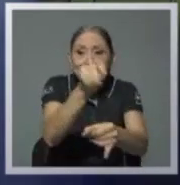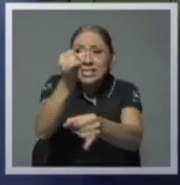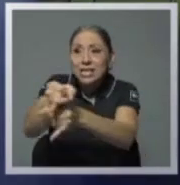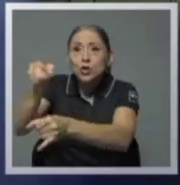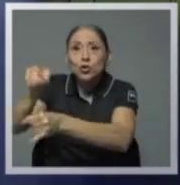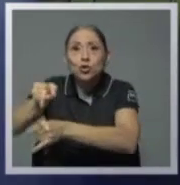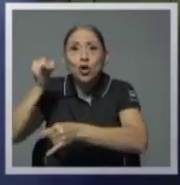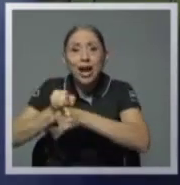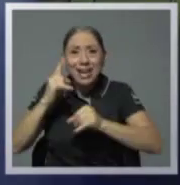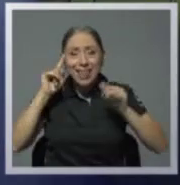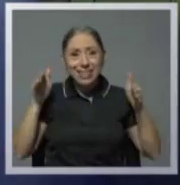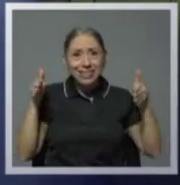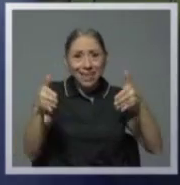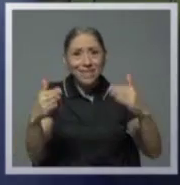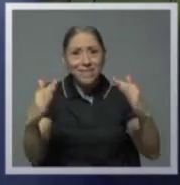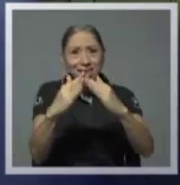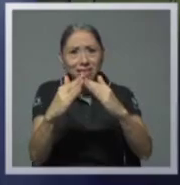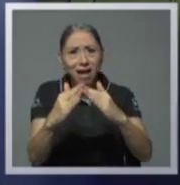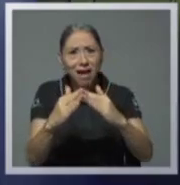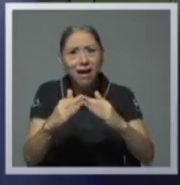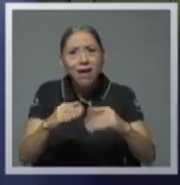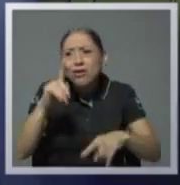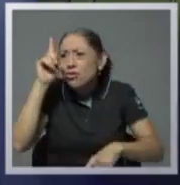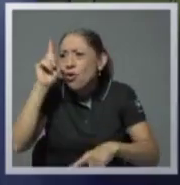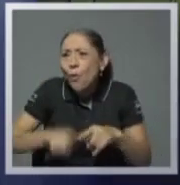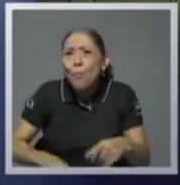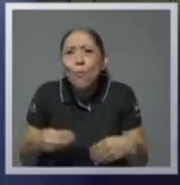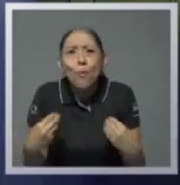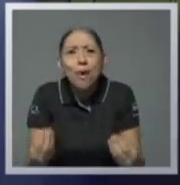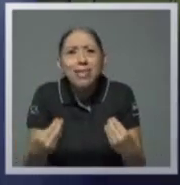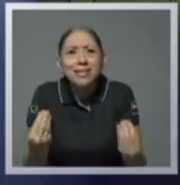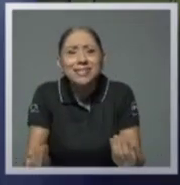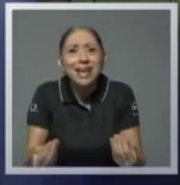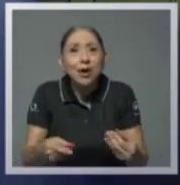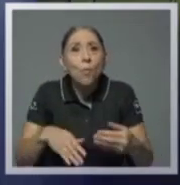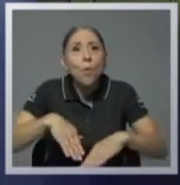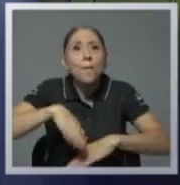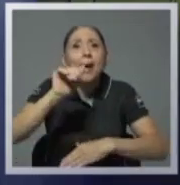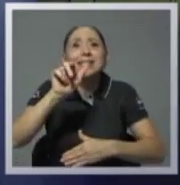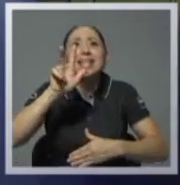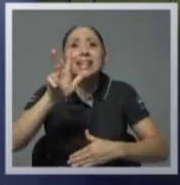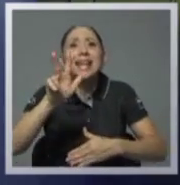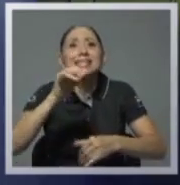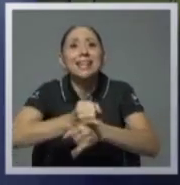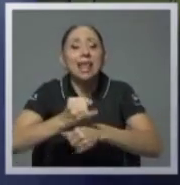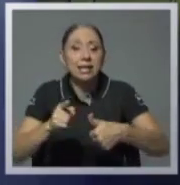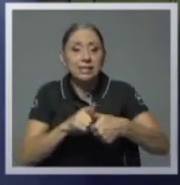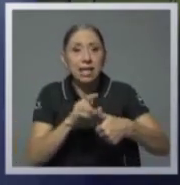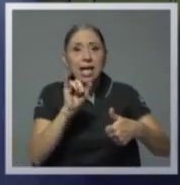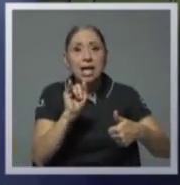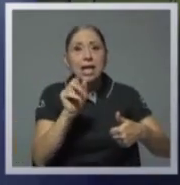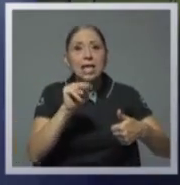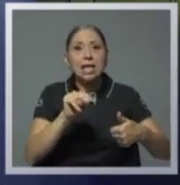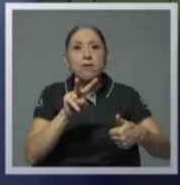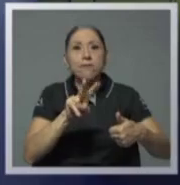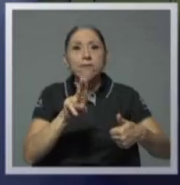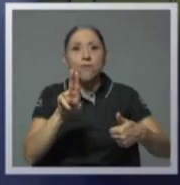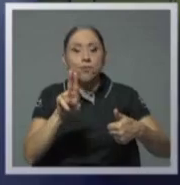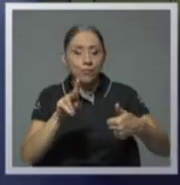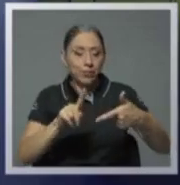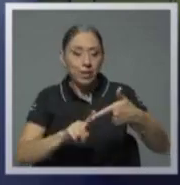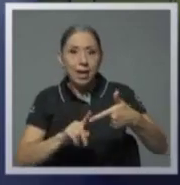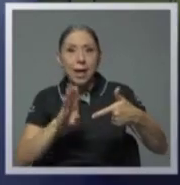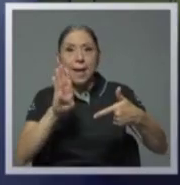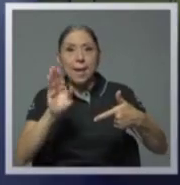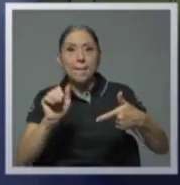ser posible que tengamos más de 3 entidades, digamos, el INBU, el BAMBI, el Ministerio de Vivienda, prácticamente